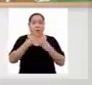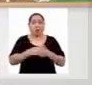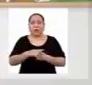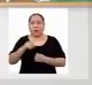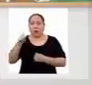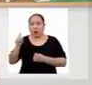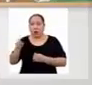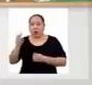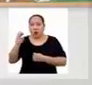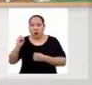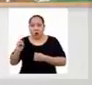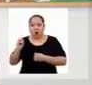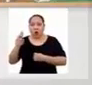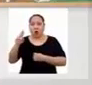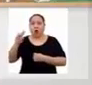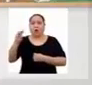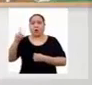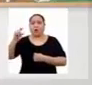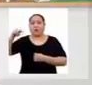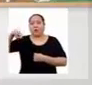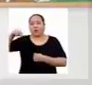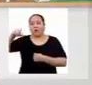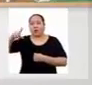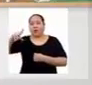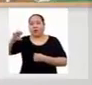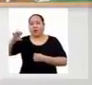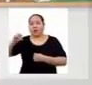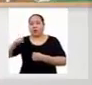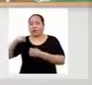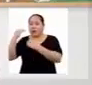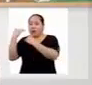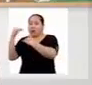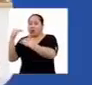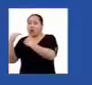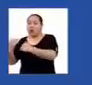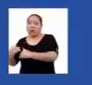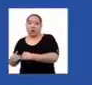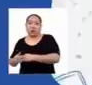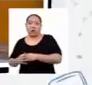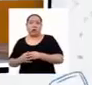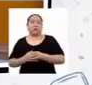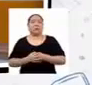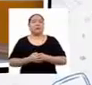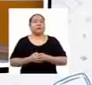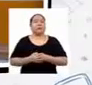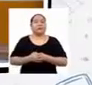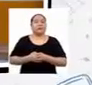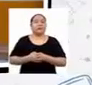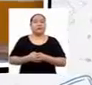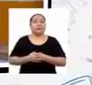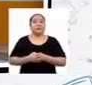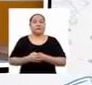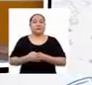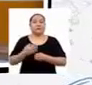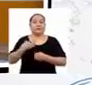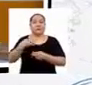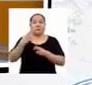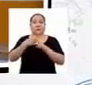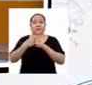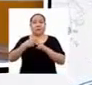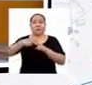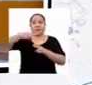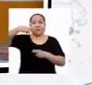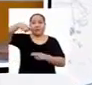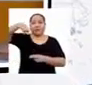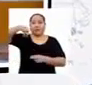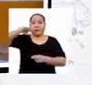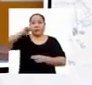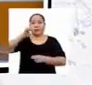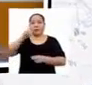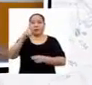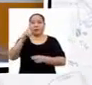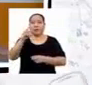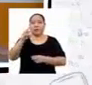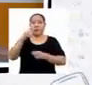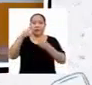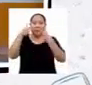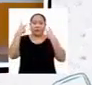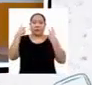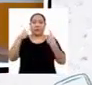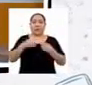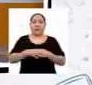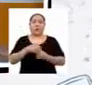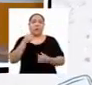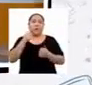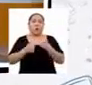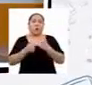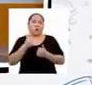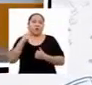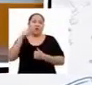las ordinales, porque existe un orden en los valores. Soy Pedro de la región Amazonas. ¿Qué requisitos